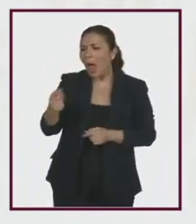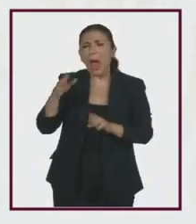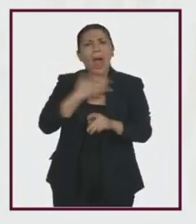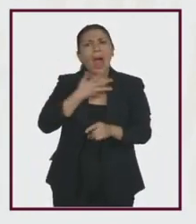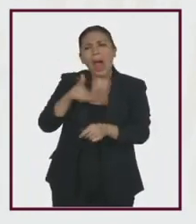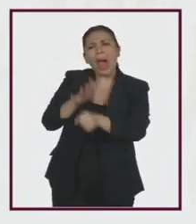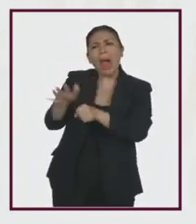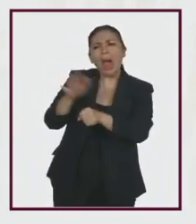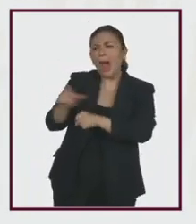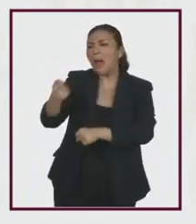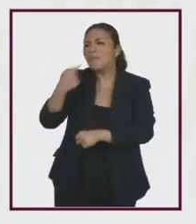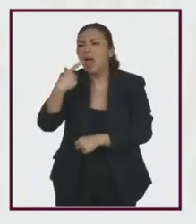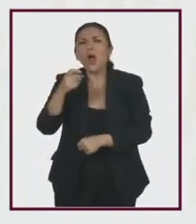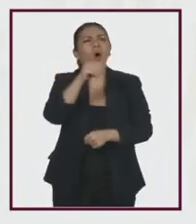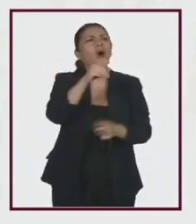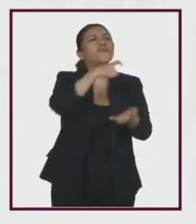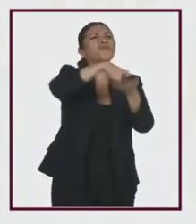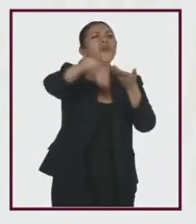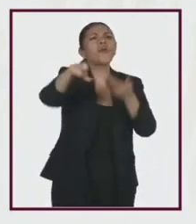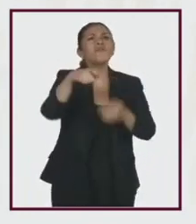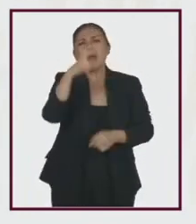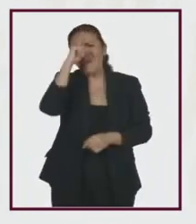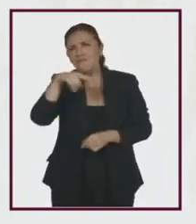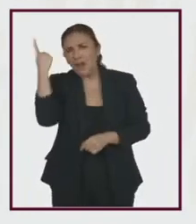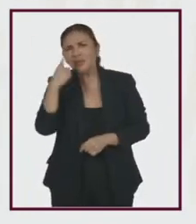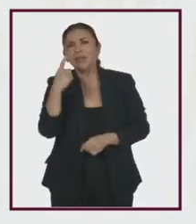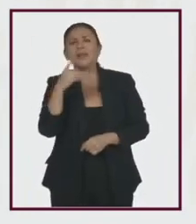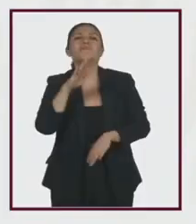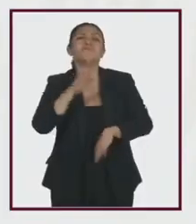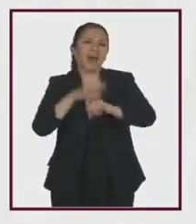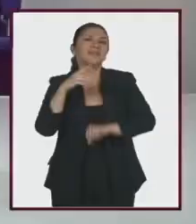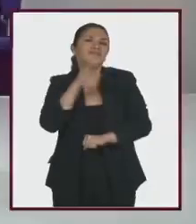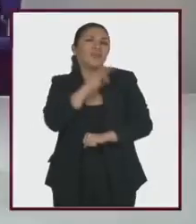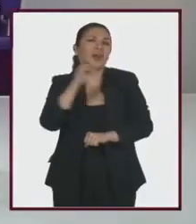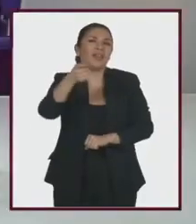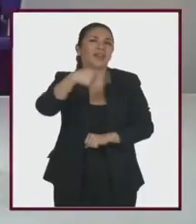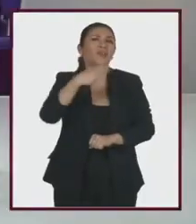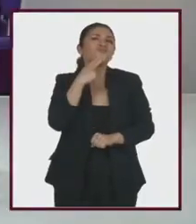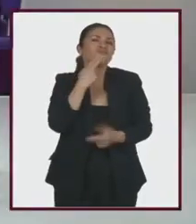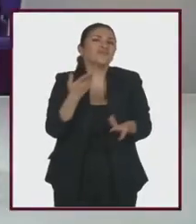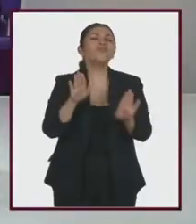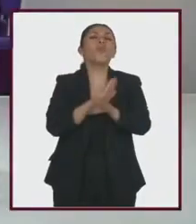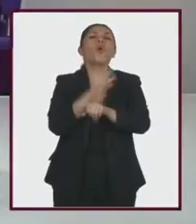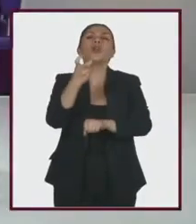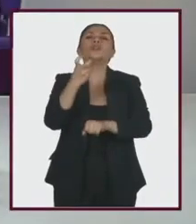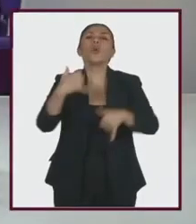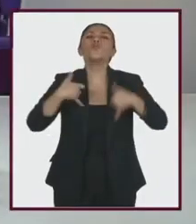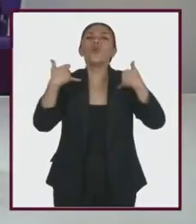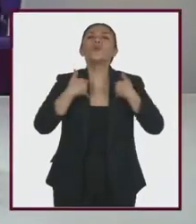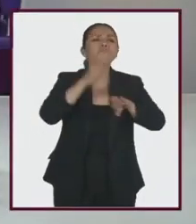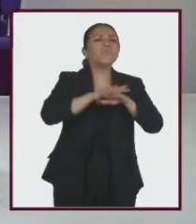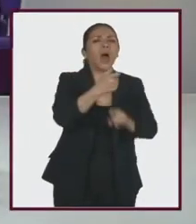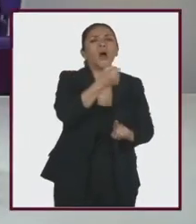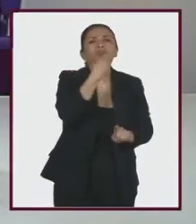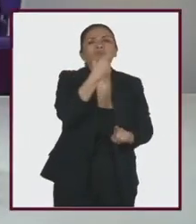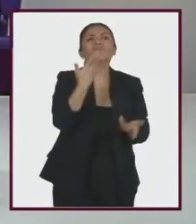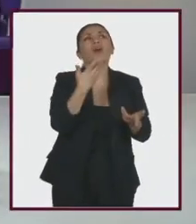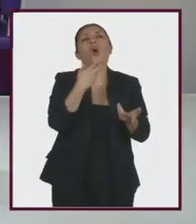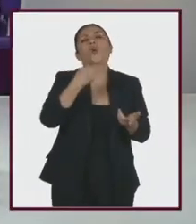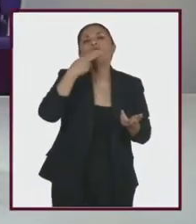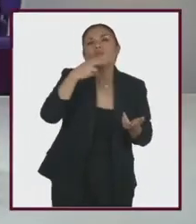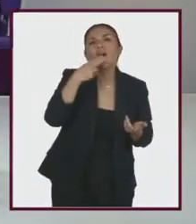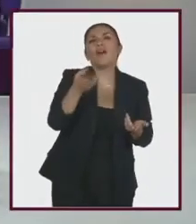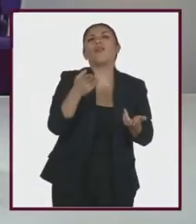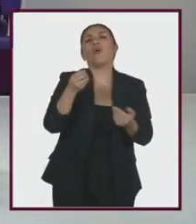fácil que consuma. Por eso lo que más se consume en adolescentes, pues es las drogas legales. Lo que puede estar